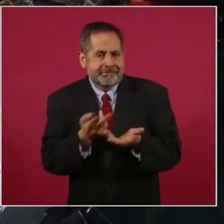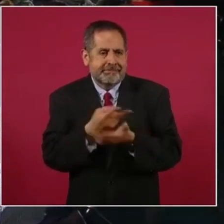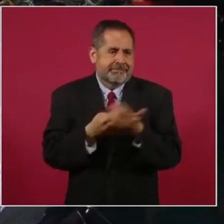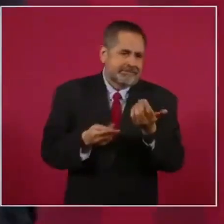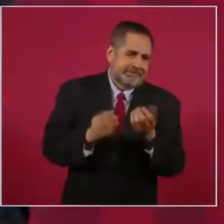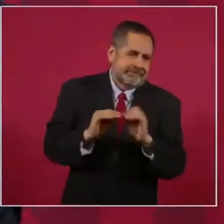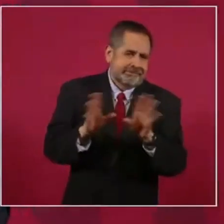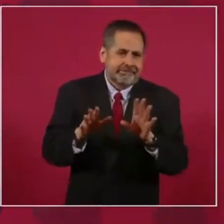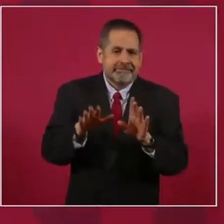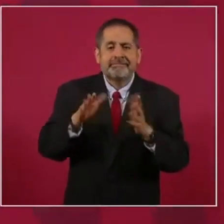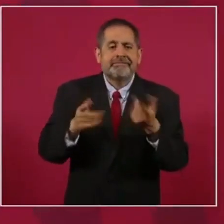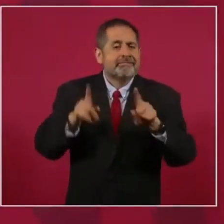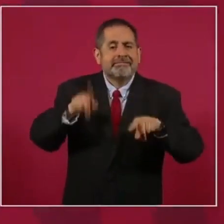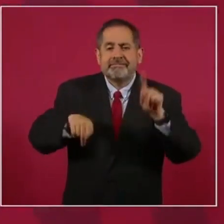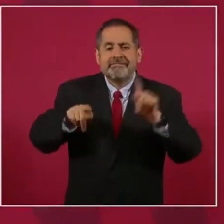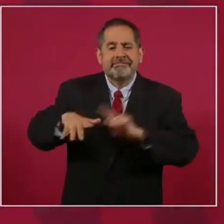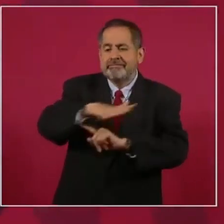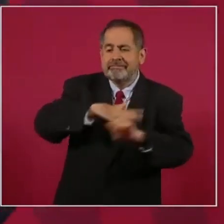Claro, hay unos